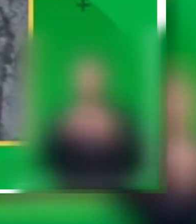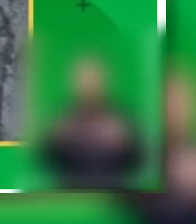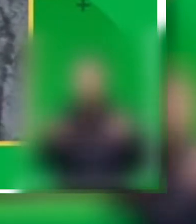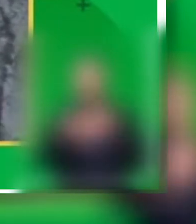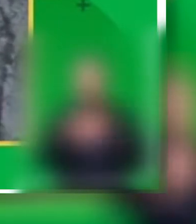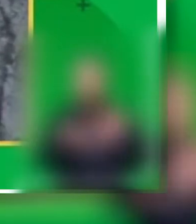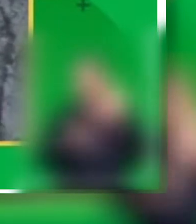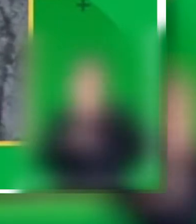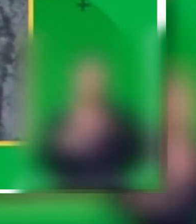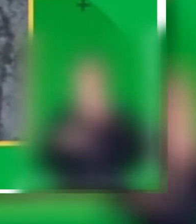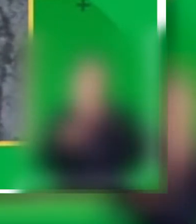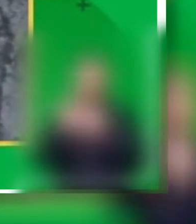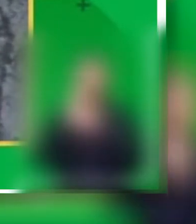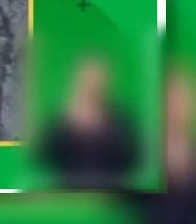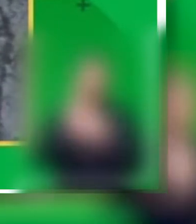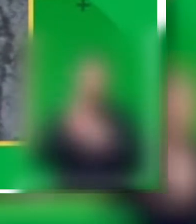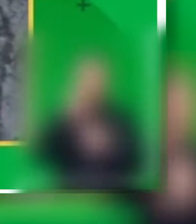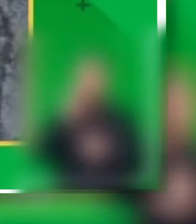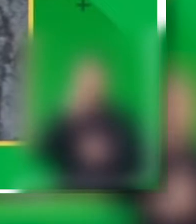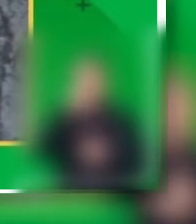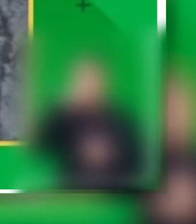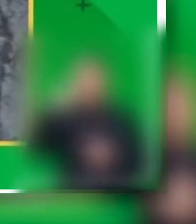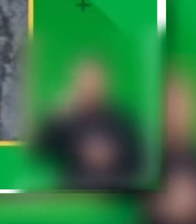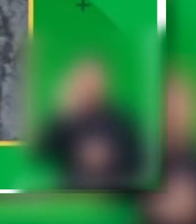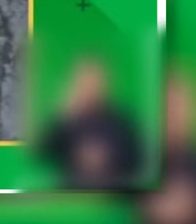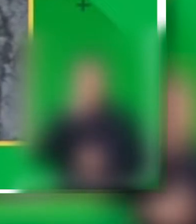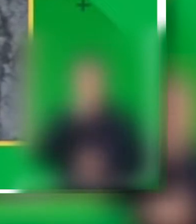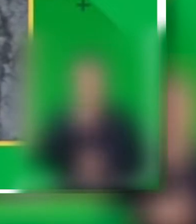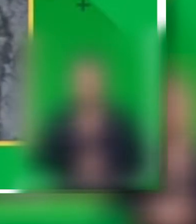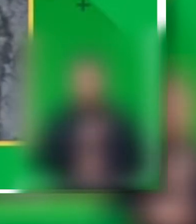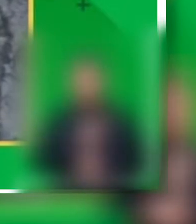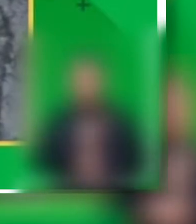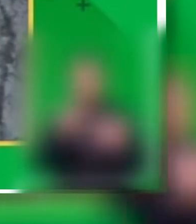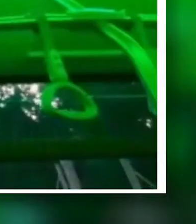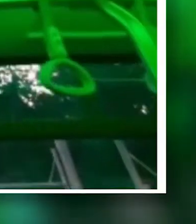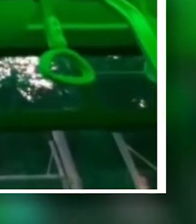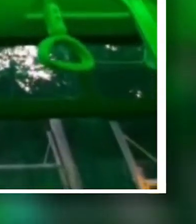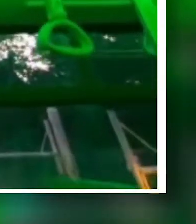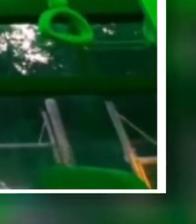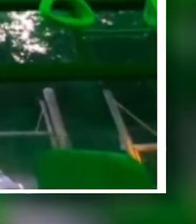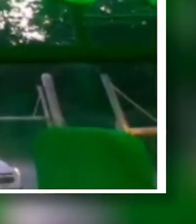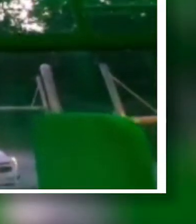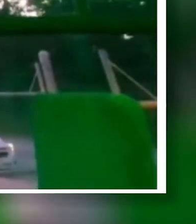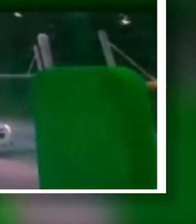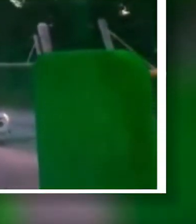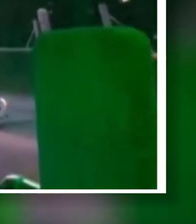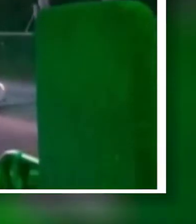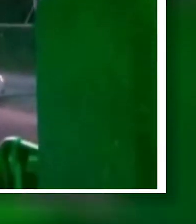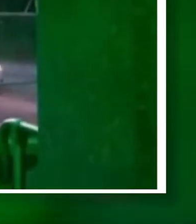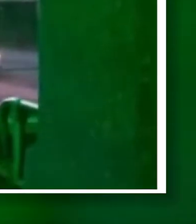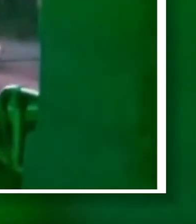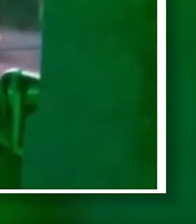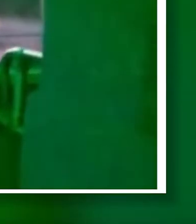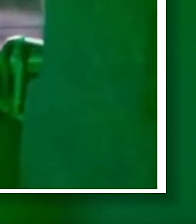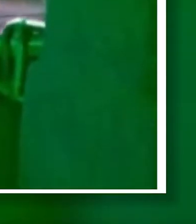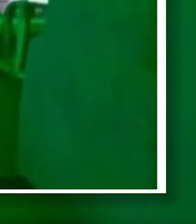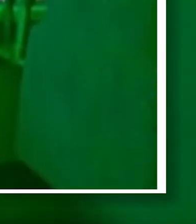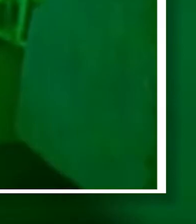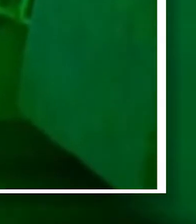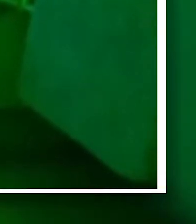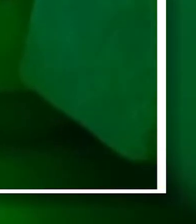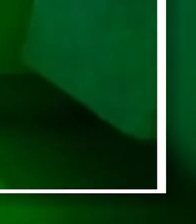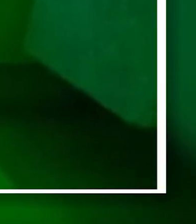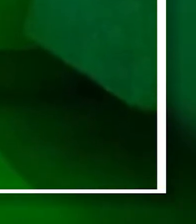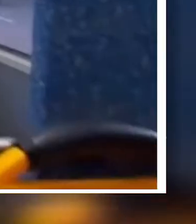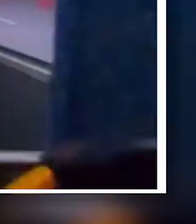que lo que ustedes nos comentan cuenta vale que nos lo tomamos en serio el secretario de transporte Diego morrás Villaseñor